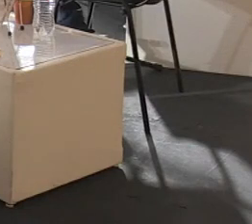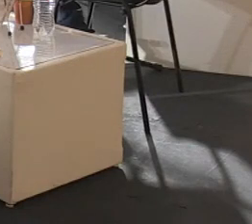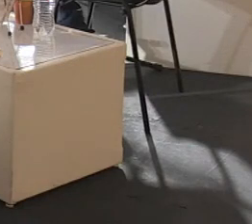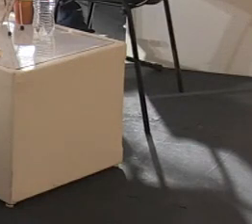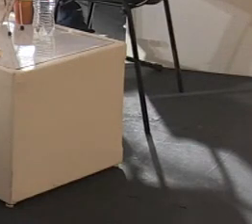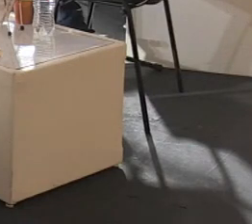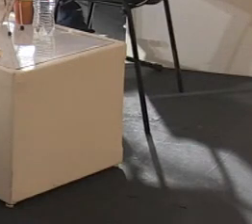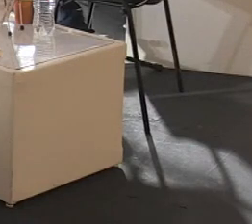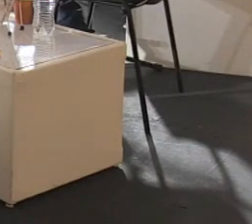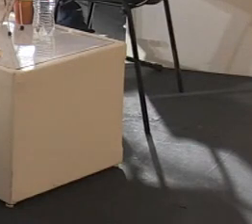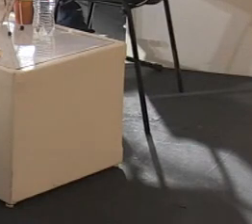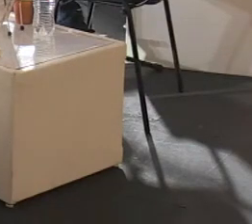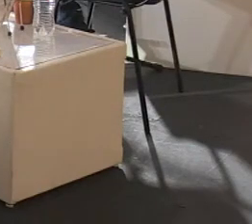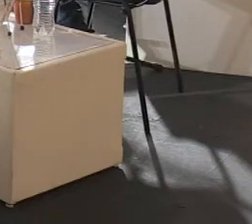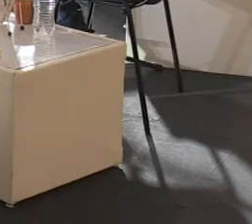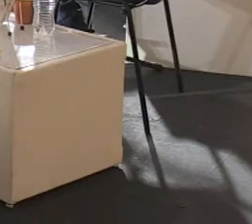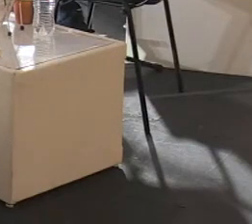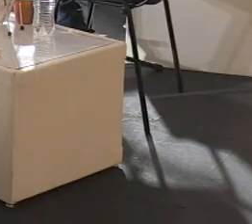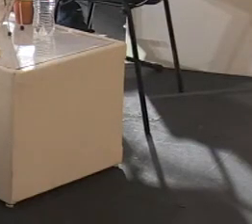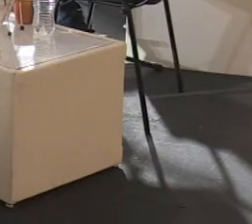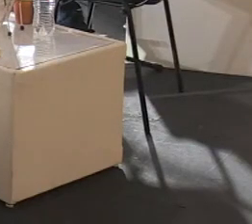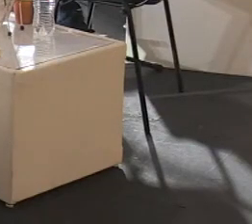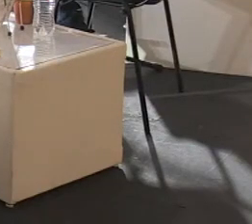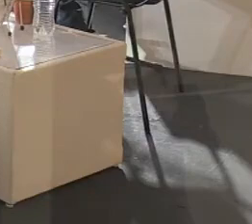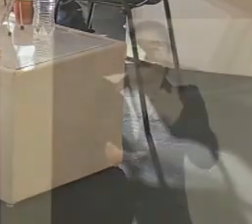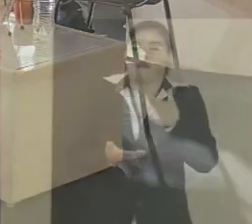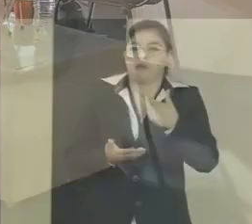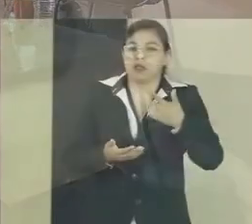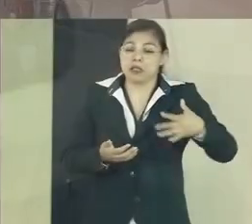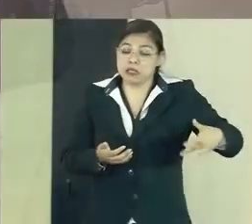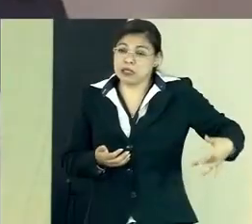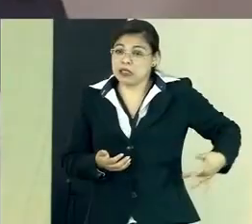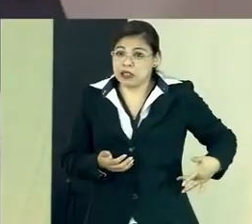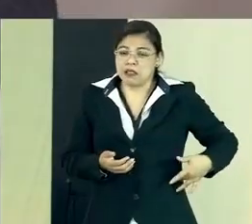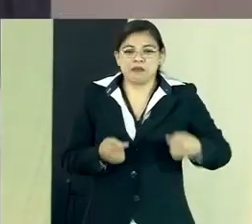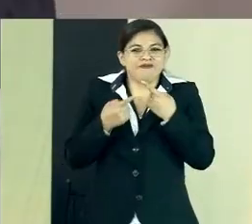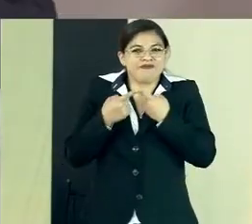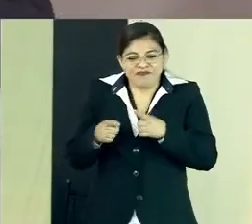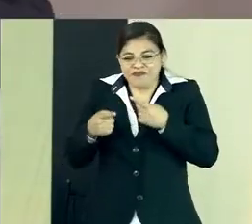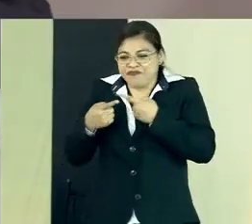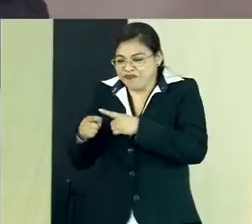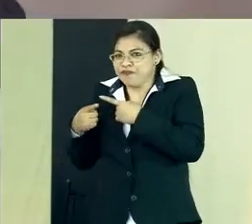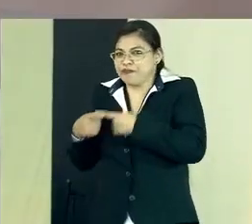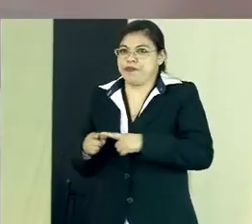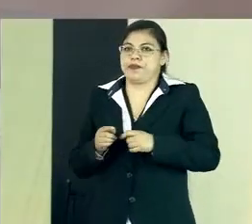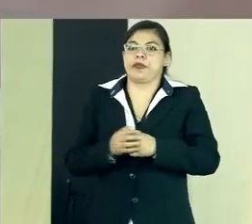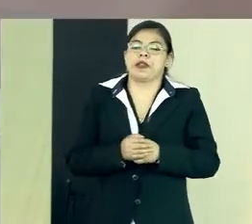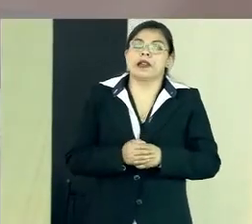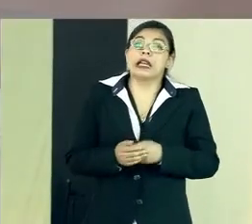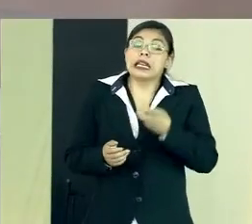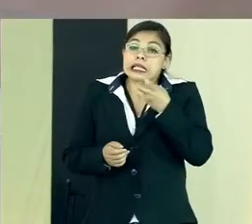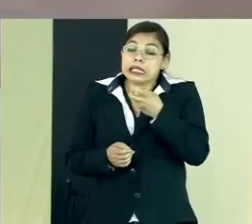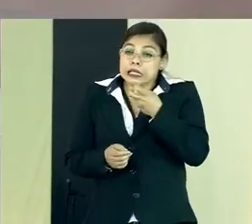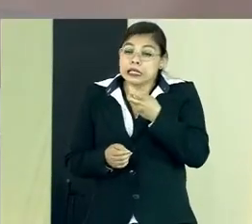cánceres enfermedad crónica del hígado etcétera etcétera etcétera un dato crucial es más de la